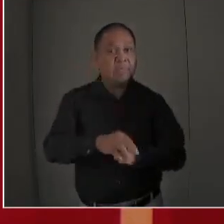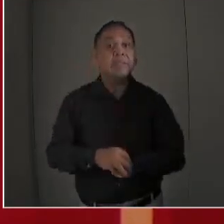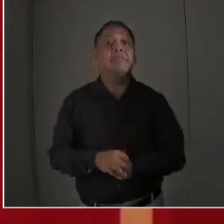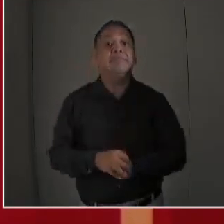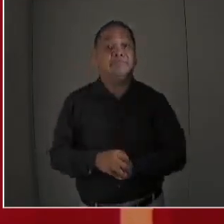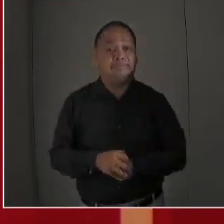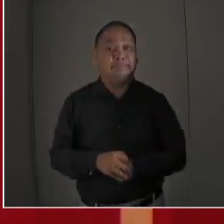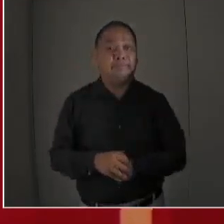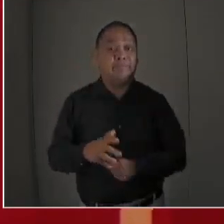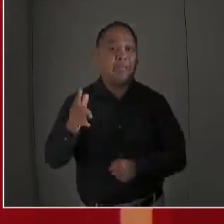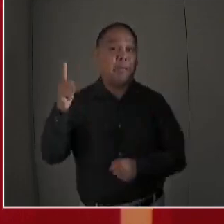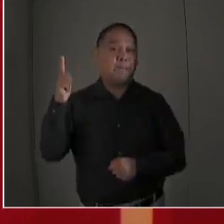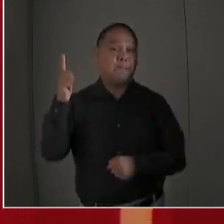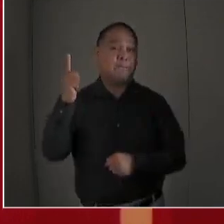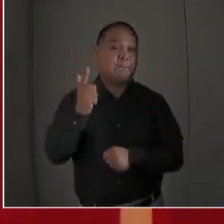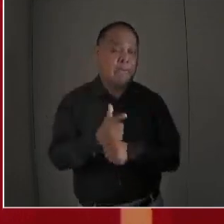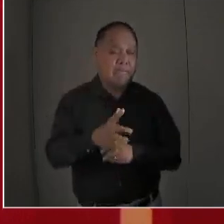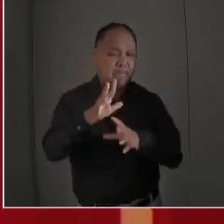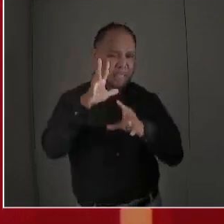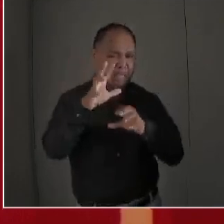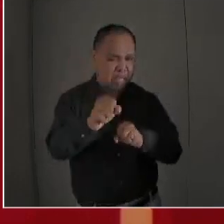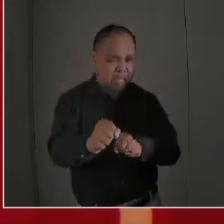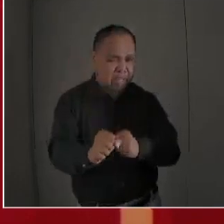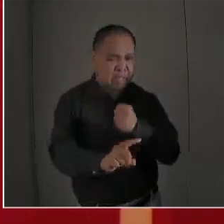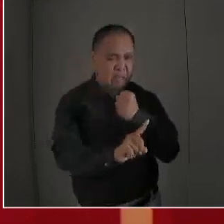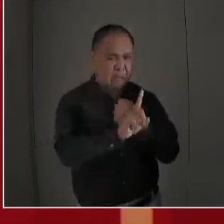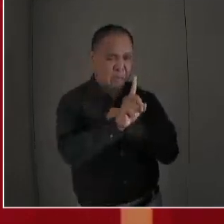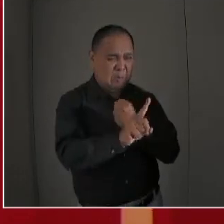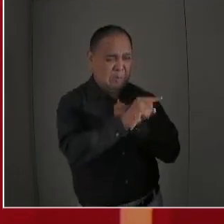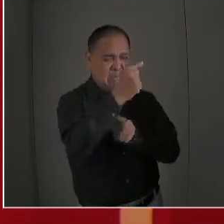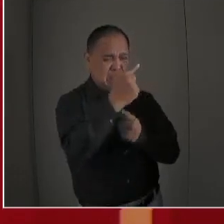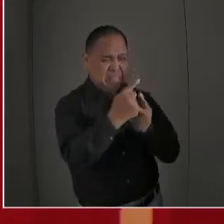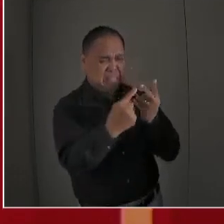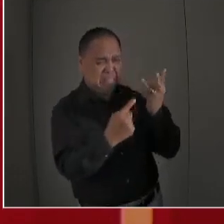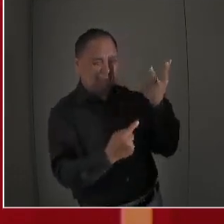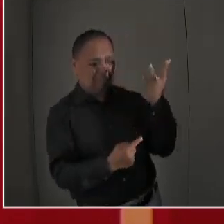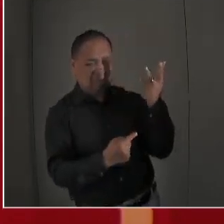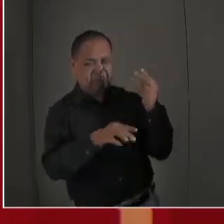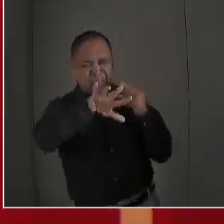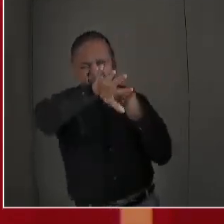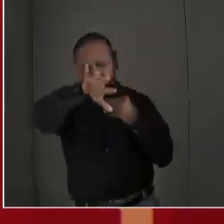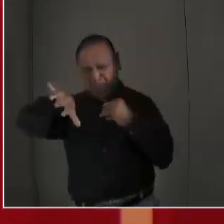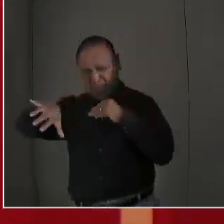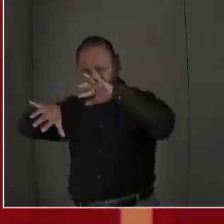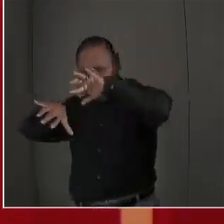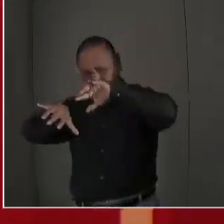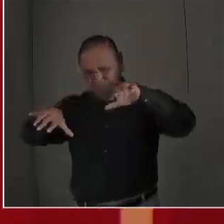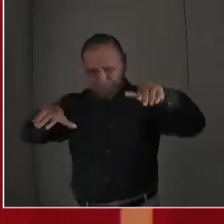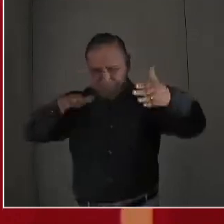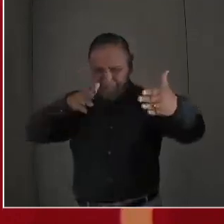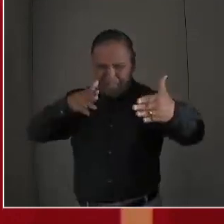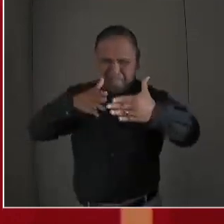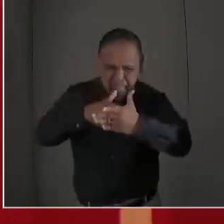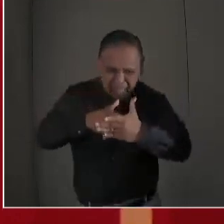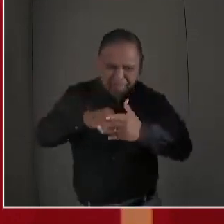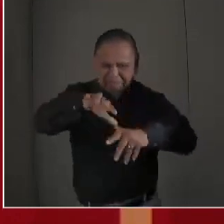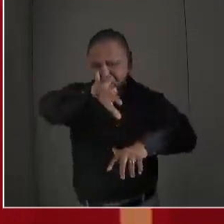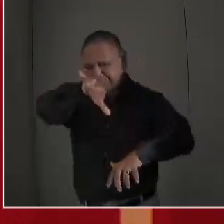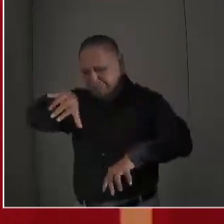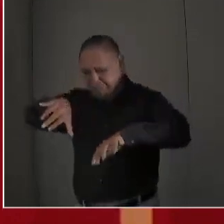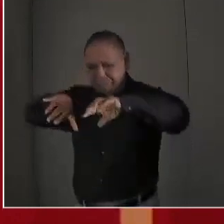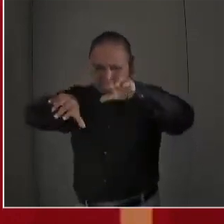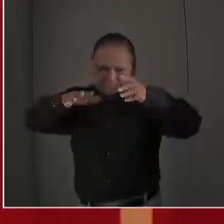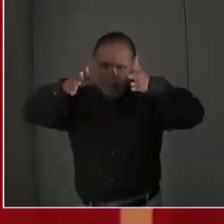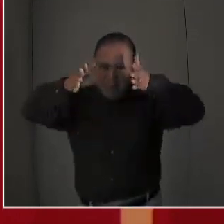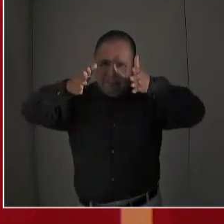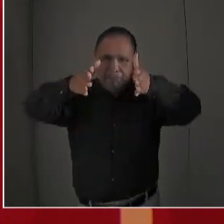a pesar de todas las adversidades, de todos los obstáculos que enfrentó desde